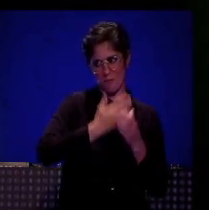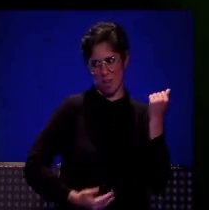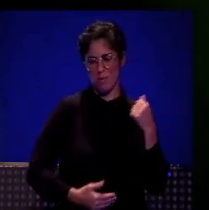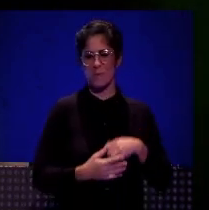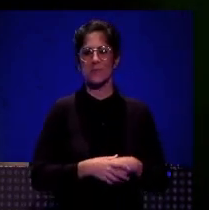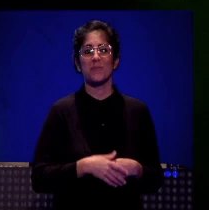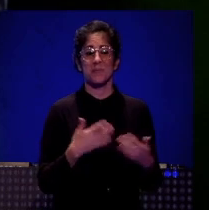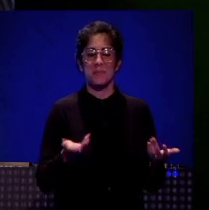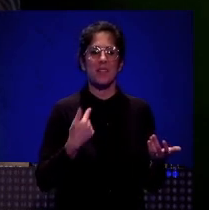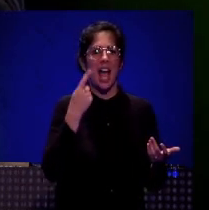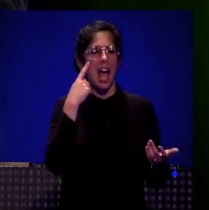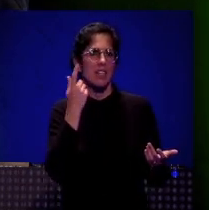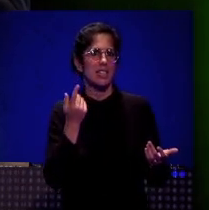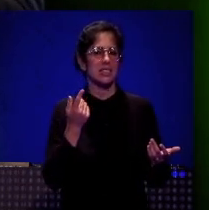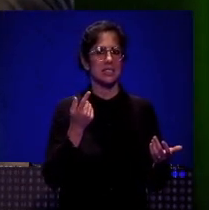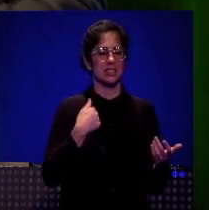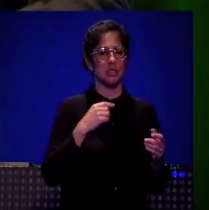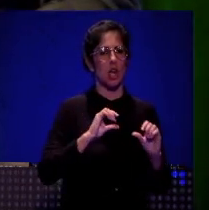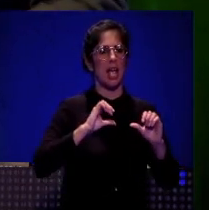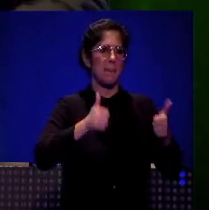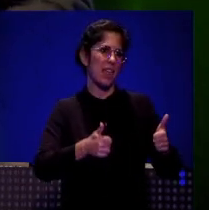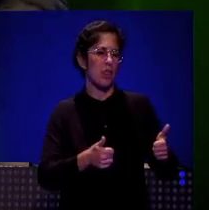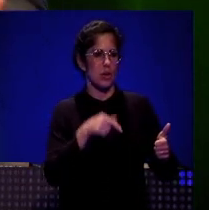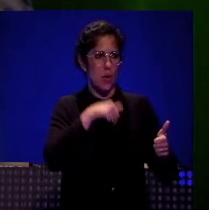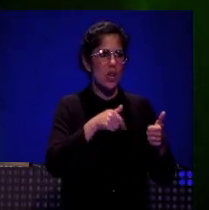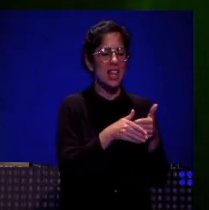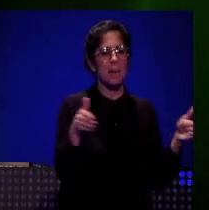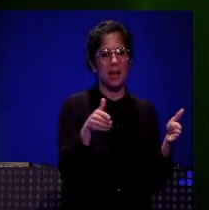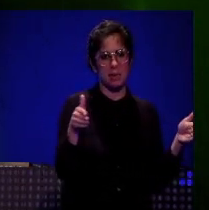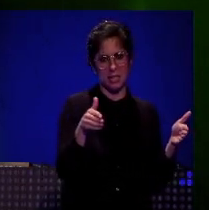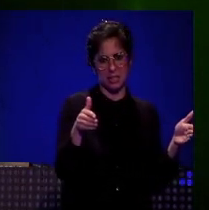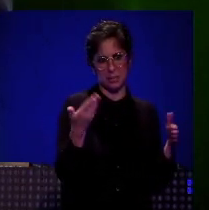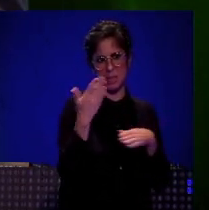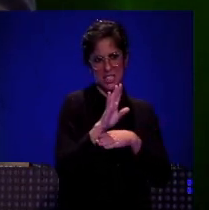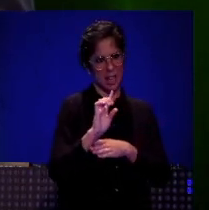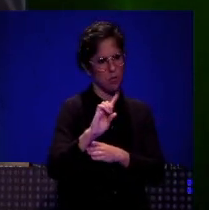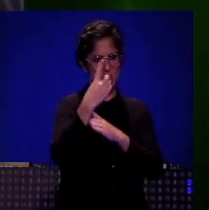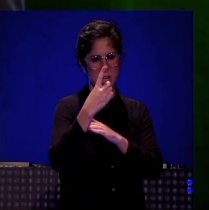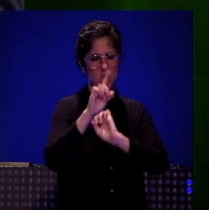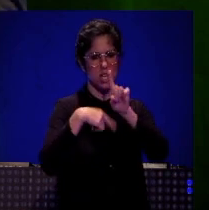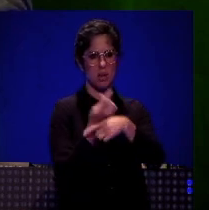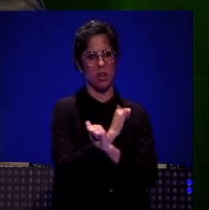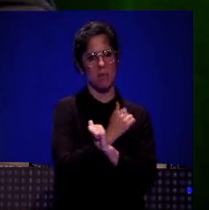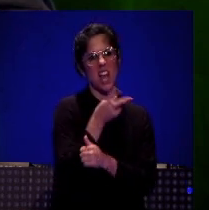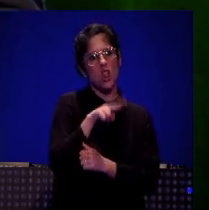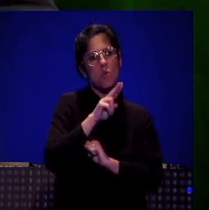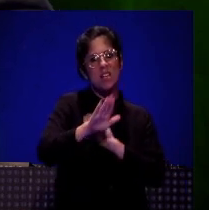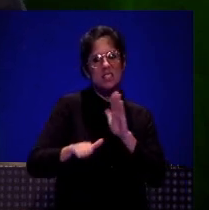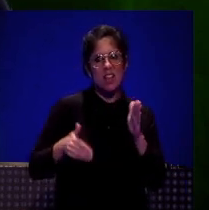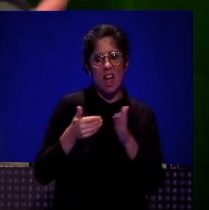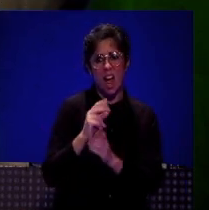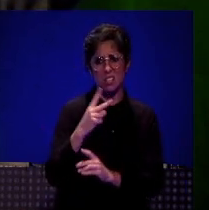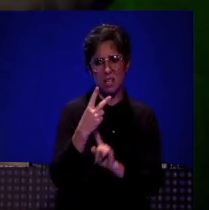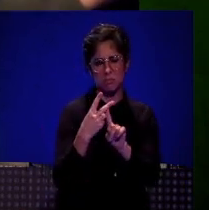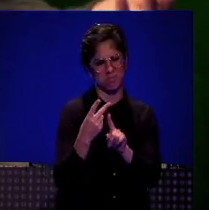decir hoy a un poco de presentación y hasta dentro de dos meses no hay más episodios no porque el oyente pierde el interés